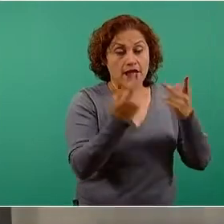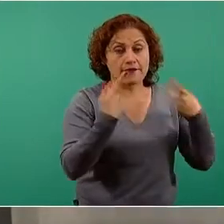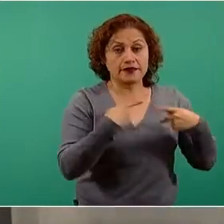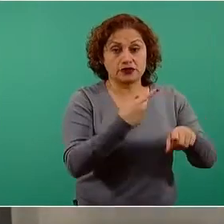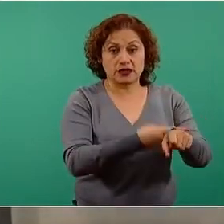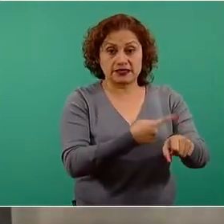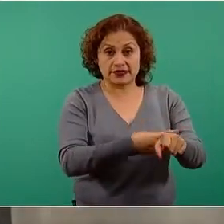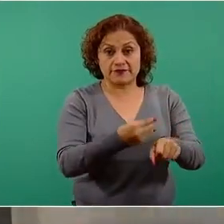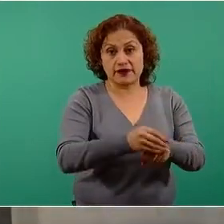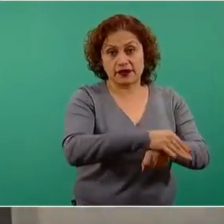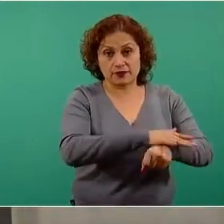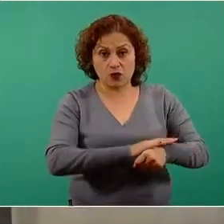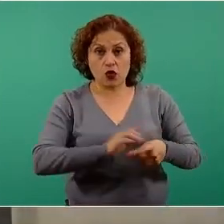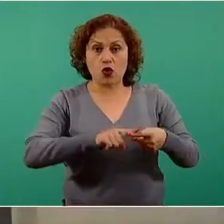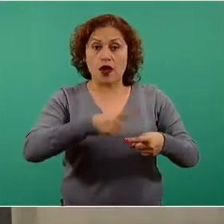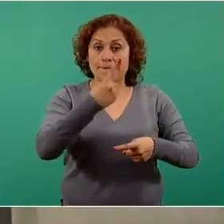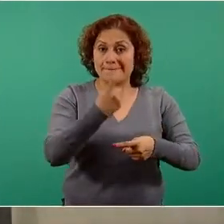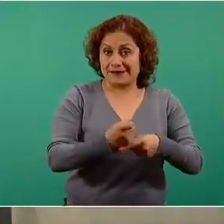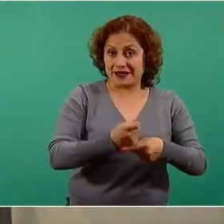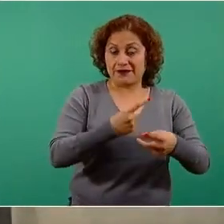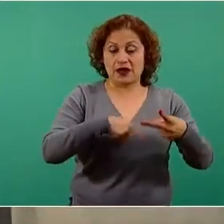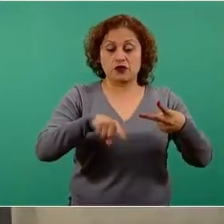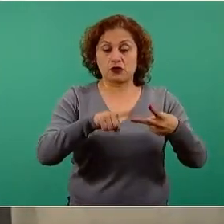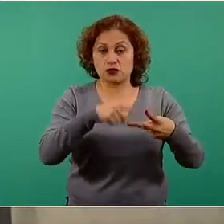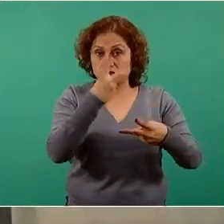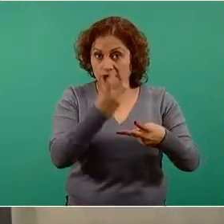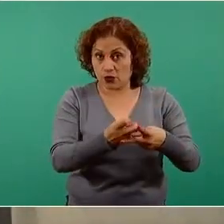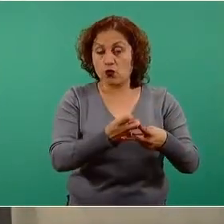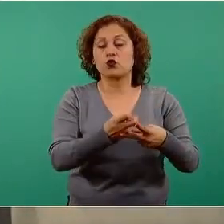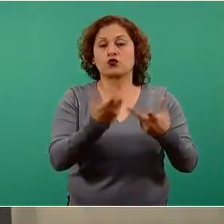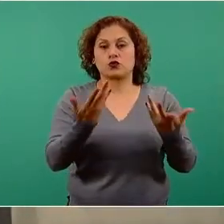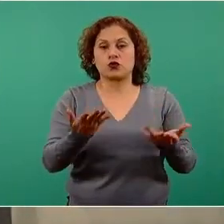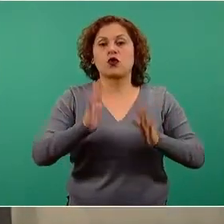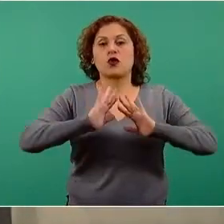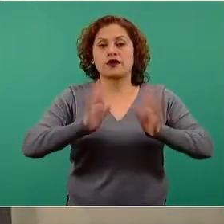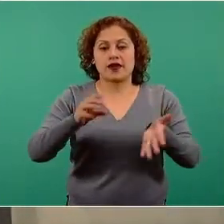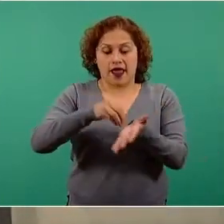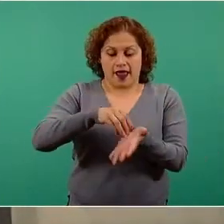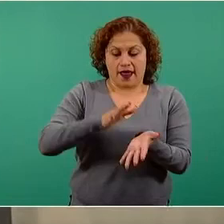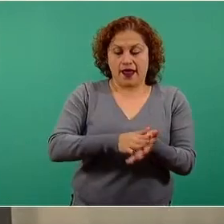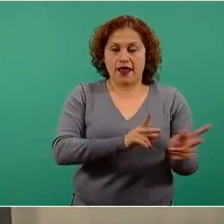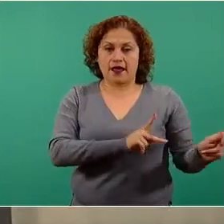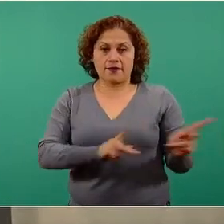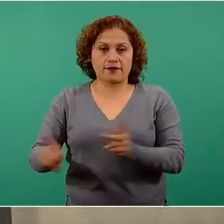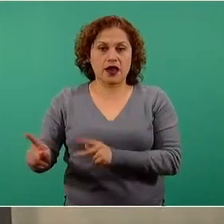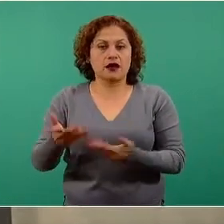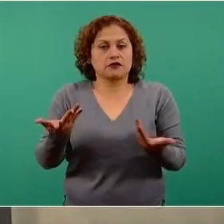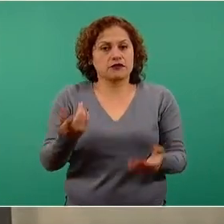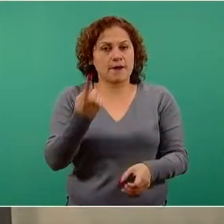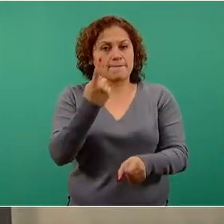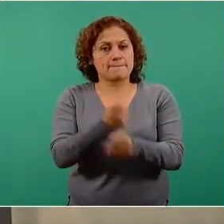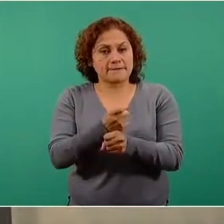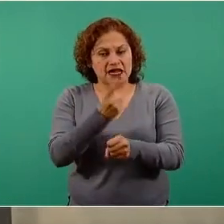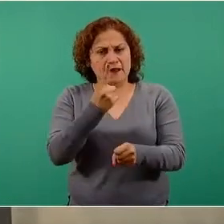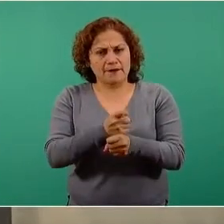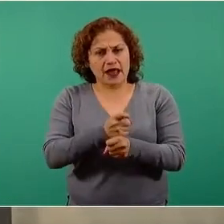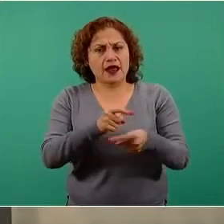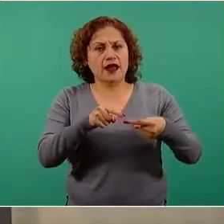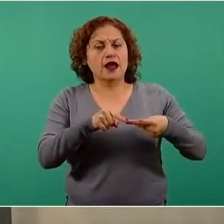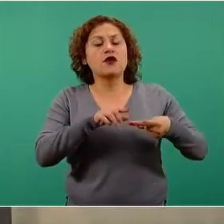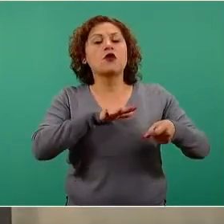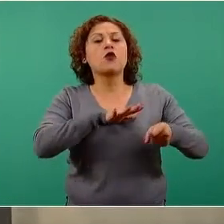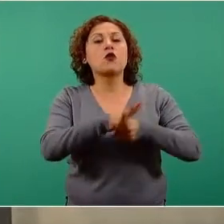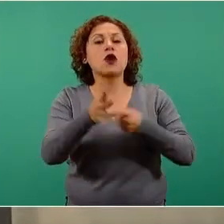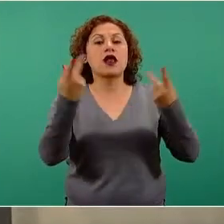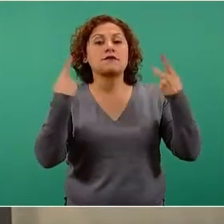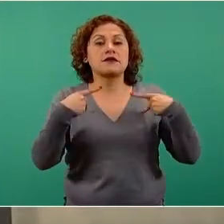hemos definido con claridad en el plan de vacunación a qué se refiere este término técnico. Primera línea son personas que trabajan